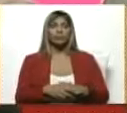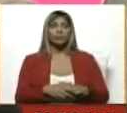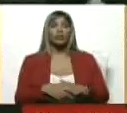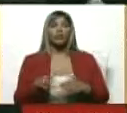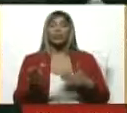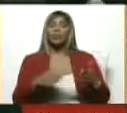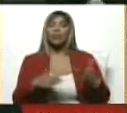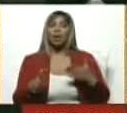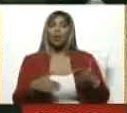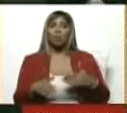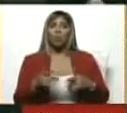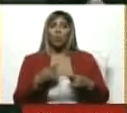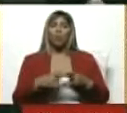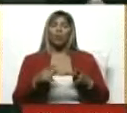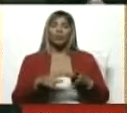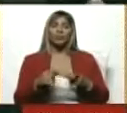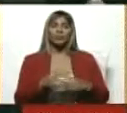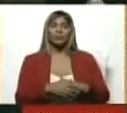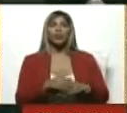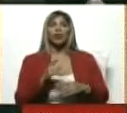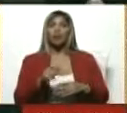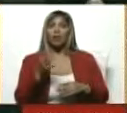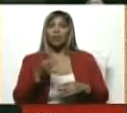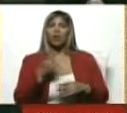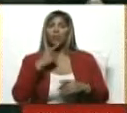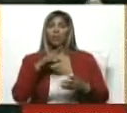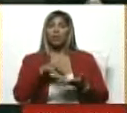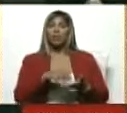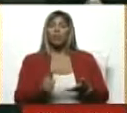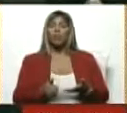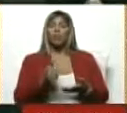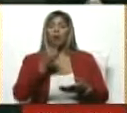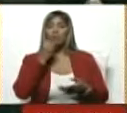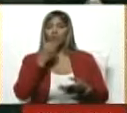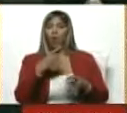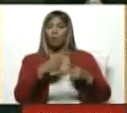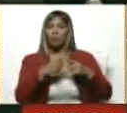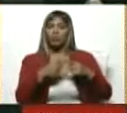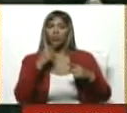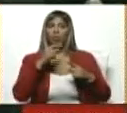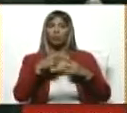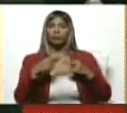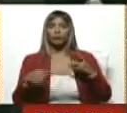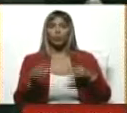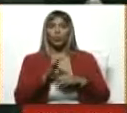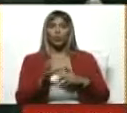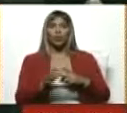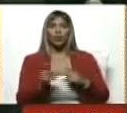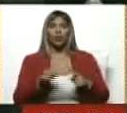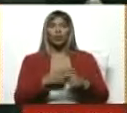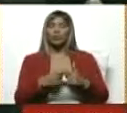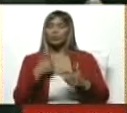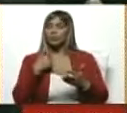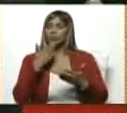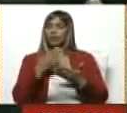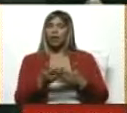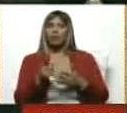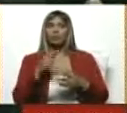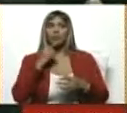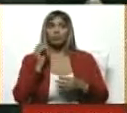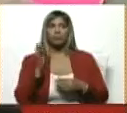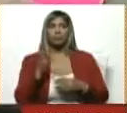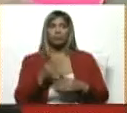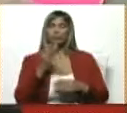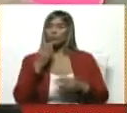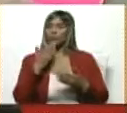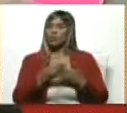los tambores de San Millán. Es uno también de los estados más ricos culturalmente. Entonces, gracias por la palabra, ministro,